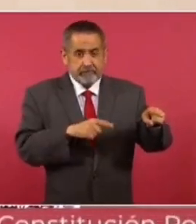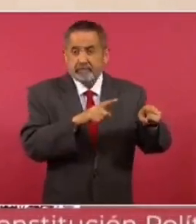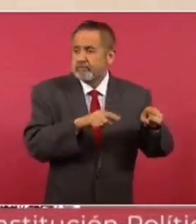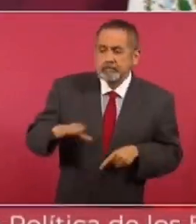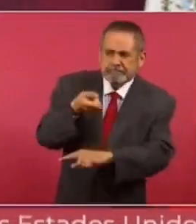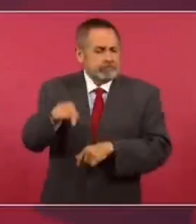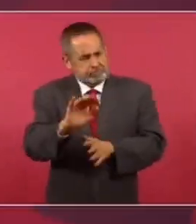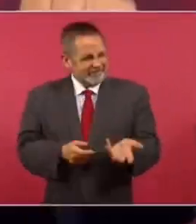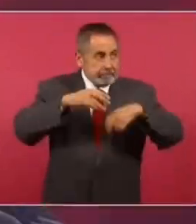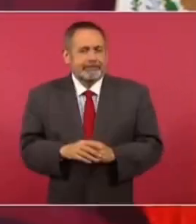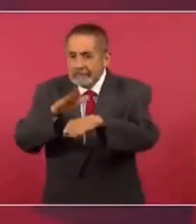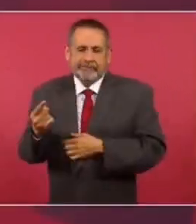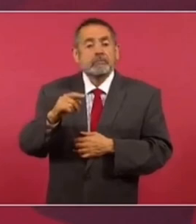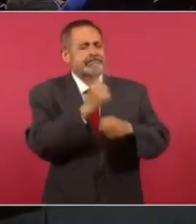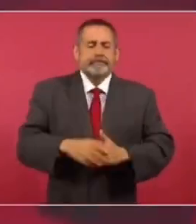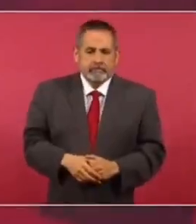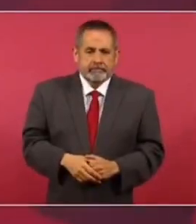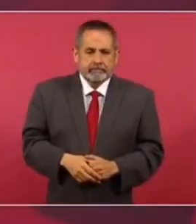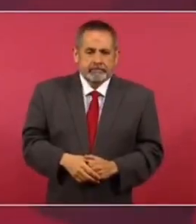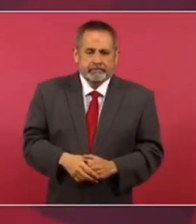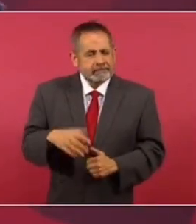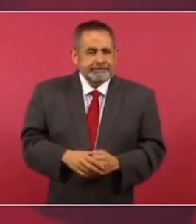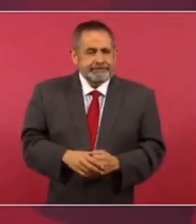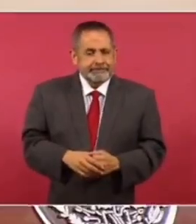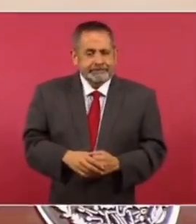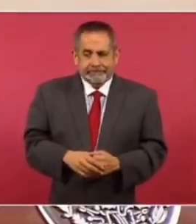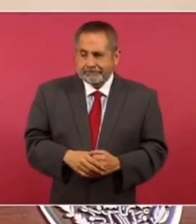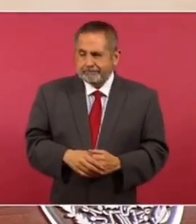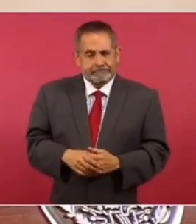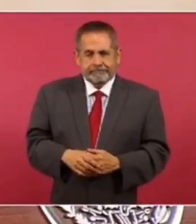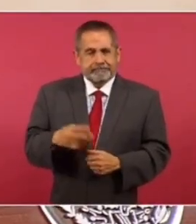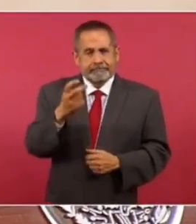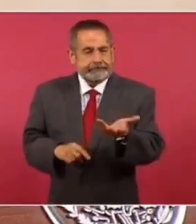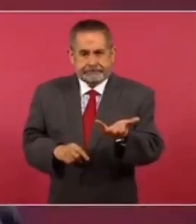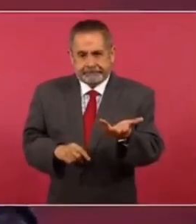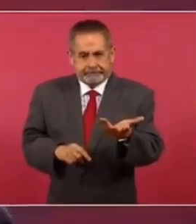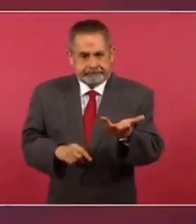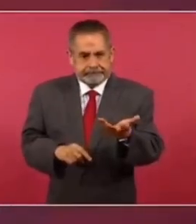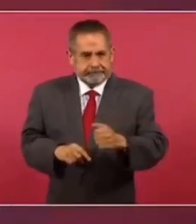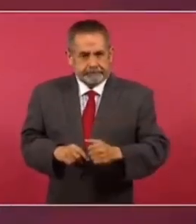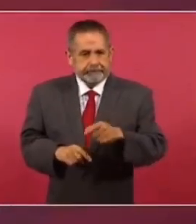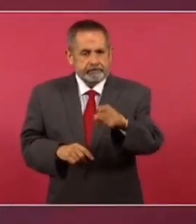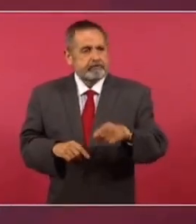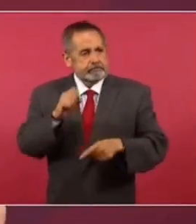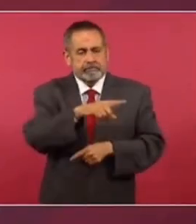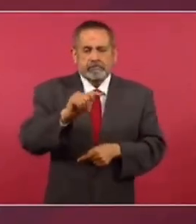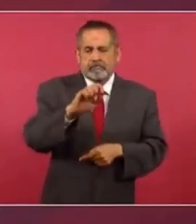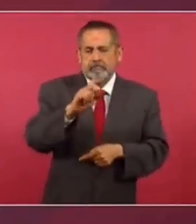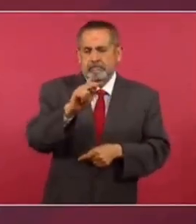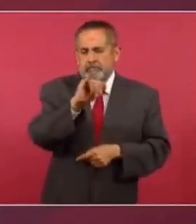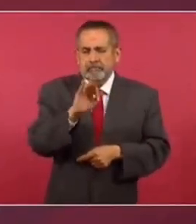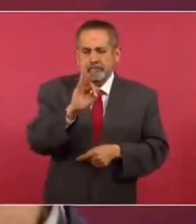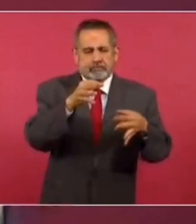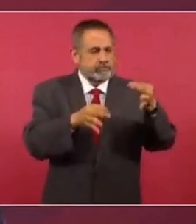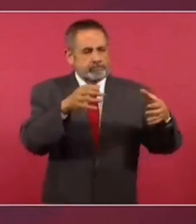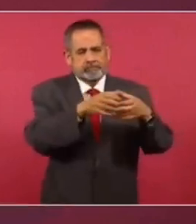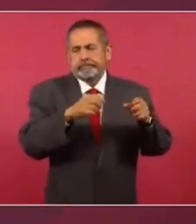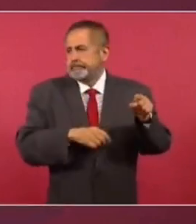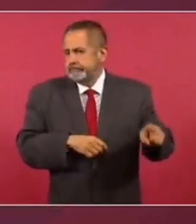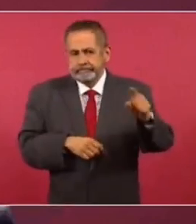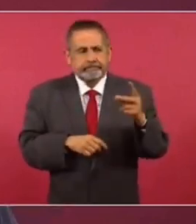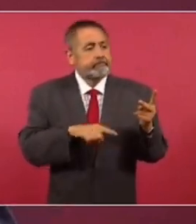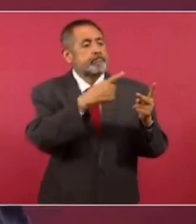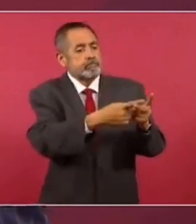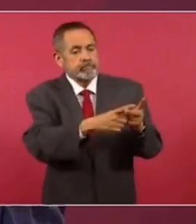cancelaban candidaturas. 20 minutos después. Entonces, eso es lo que sucede con el tribunal actual, con